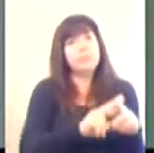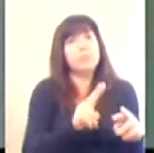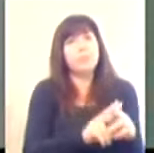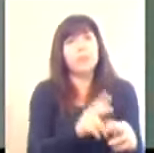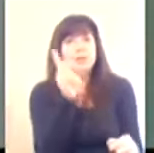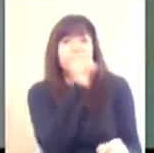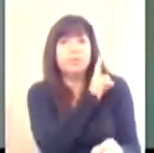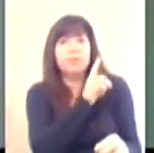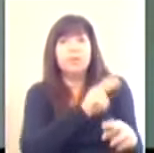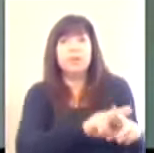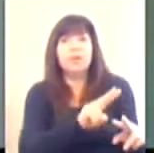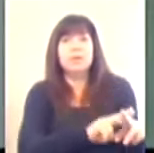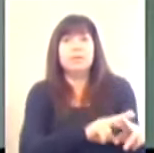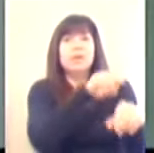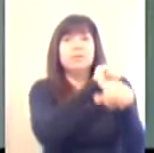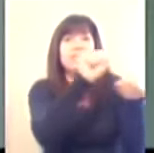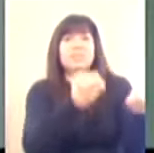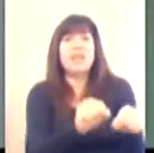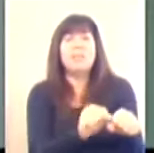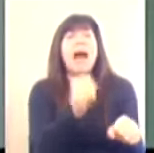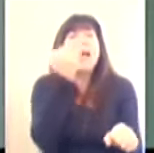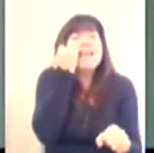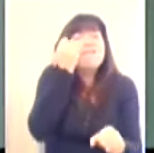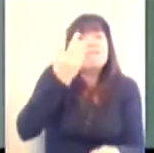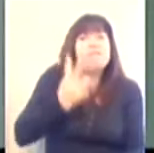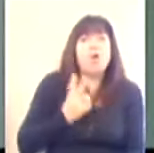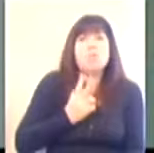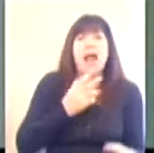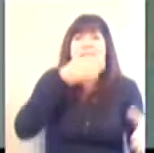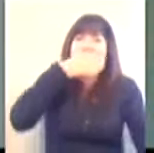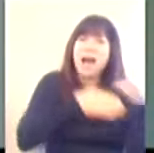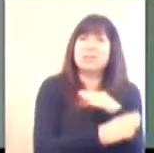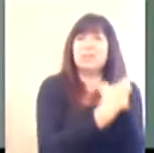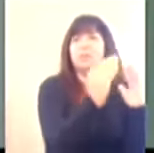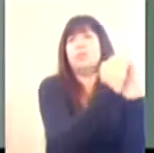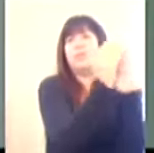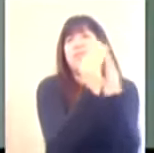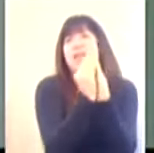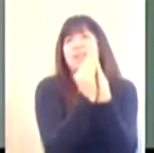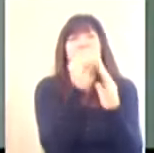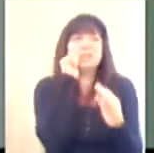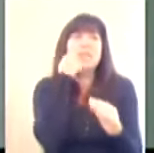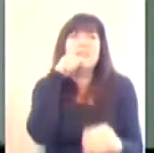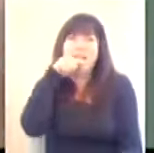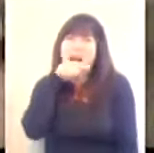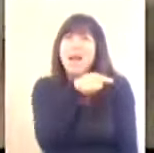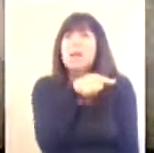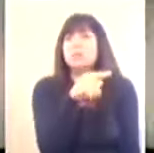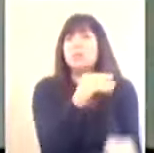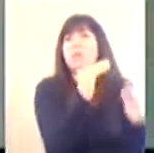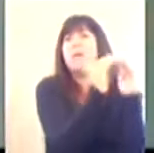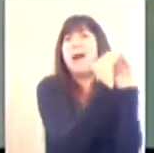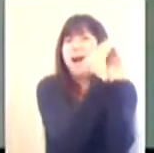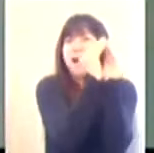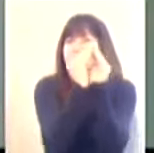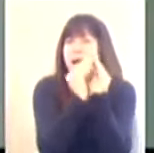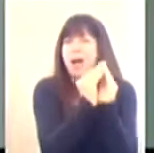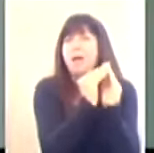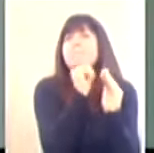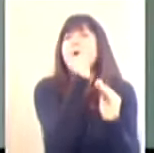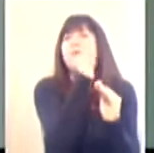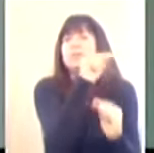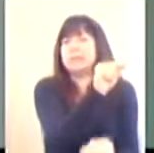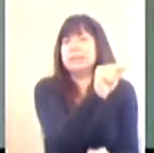cree un gran sistema informal de acceso a la vivienda, que son los campamentos, que el hacinamiento, que el arriendo abusivo, y como todo mercado negro,